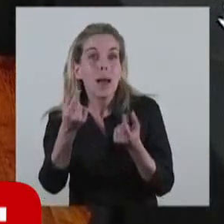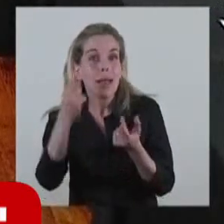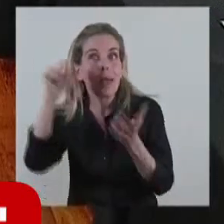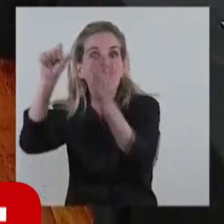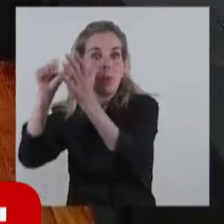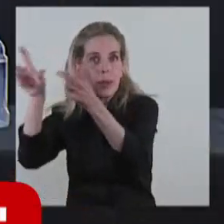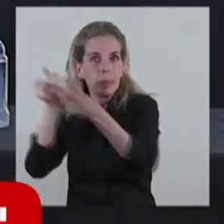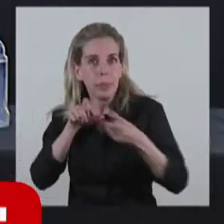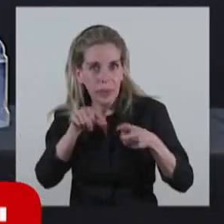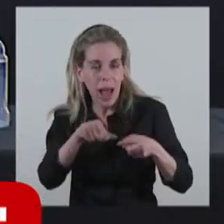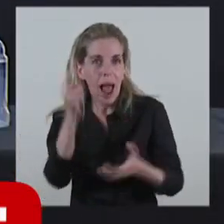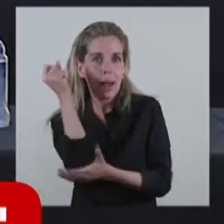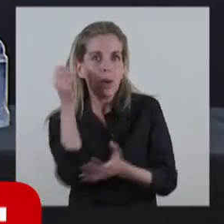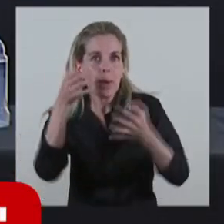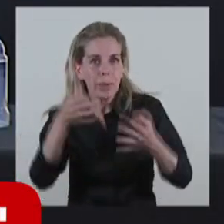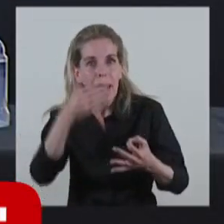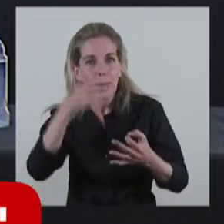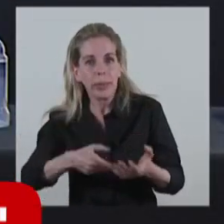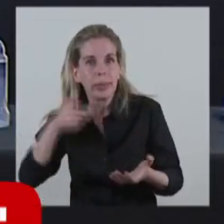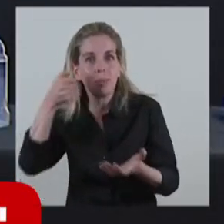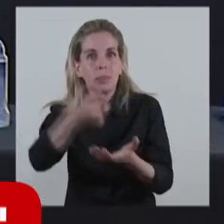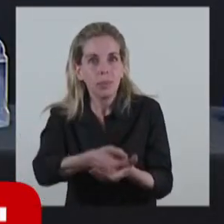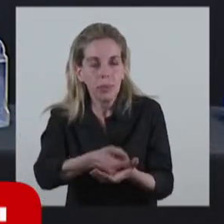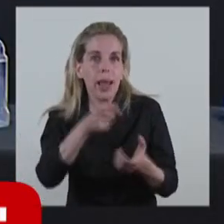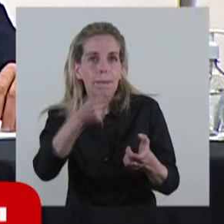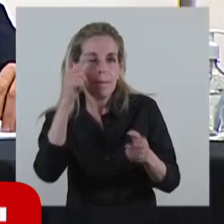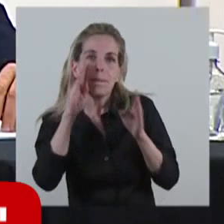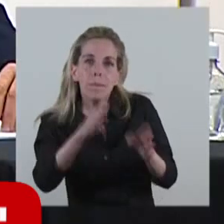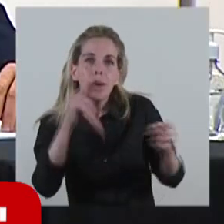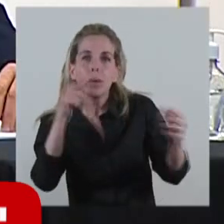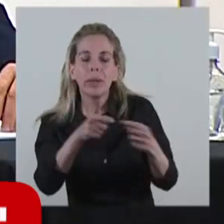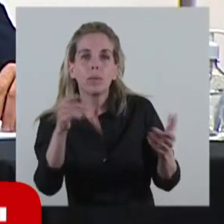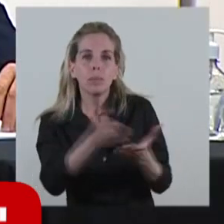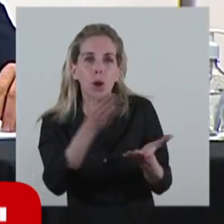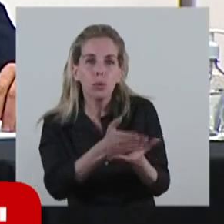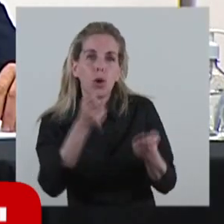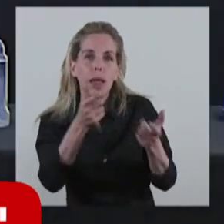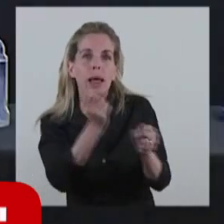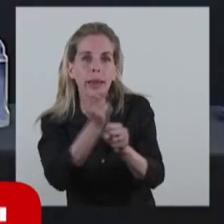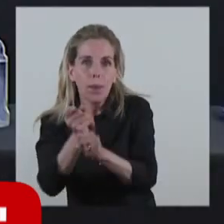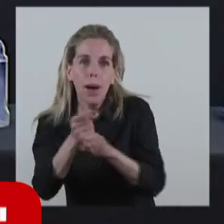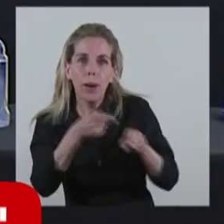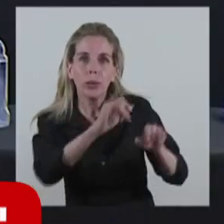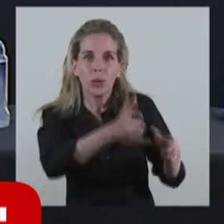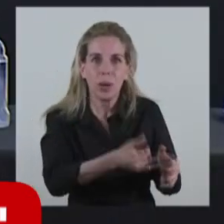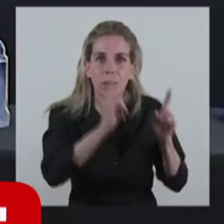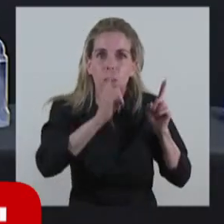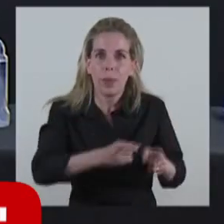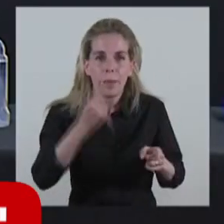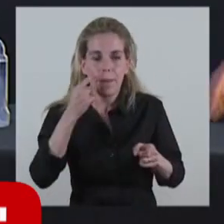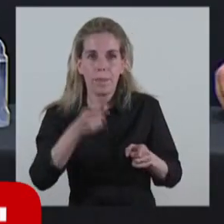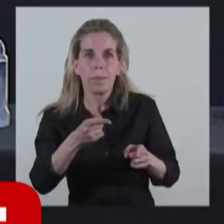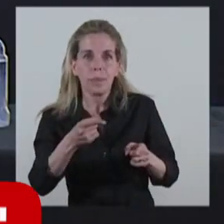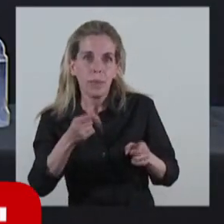la economía real, para invertir en lo que genera producción y lo que genera trabajo, pero al mismo tiempo